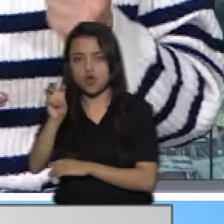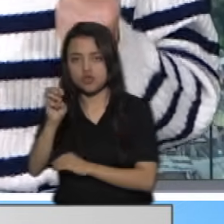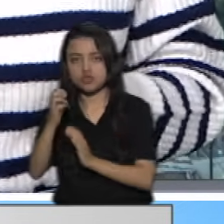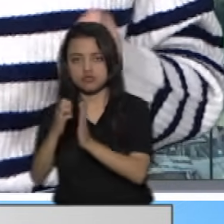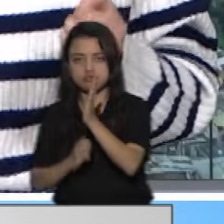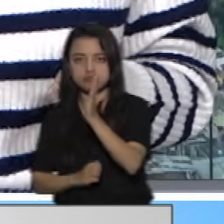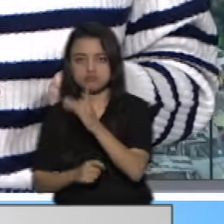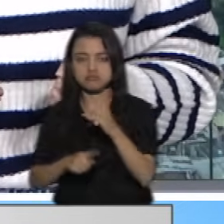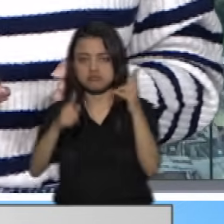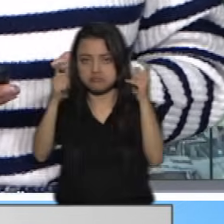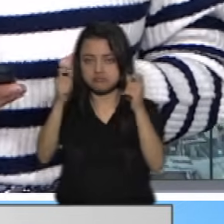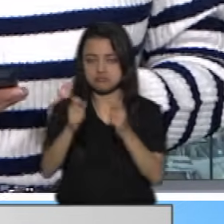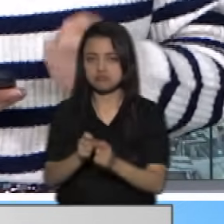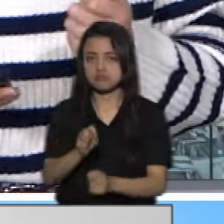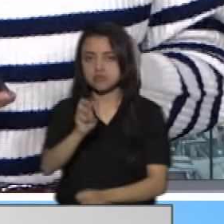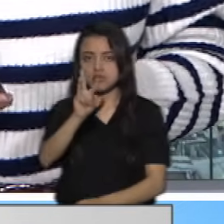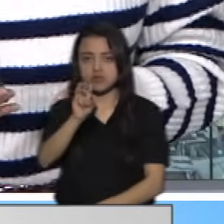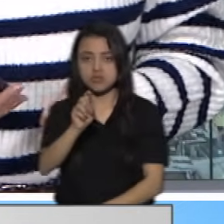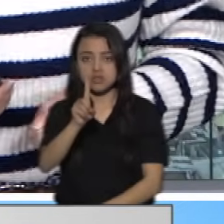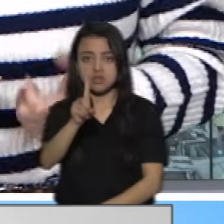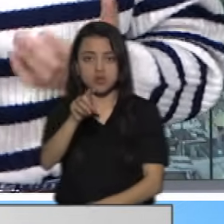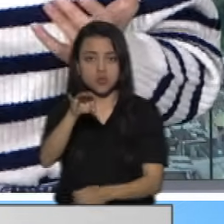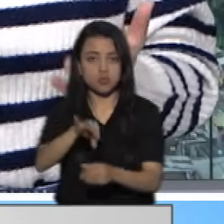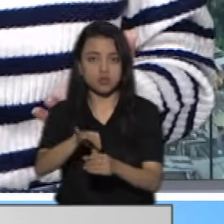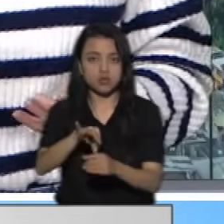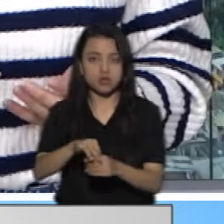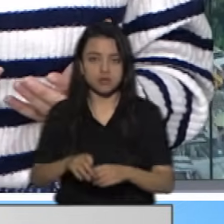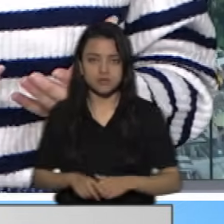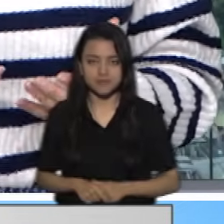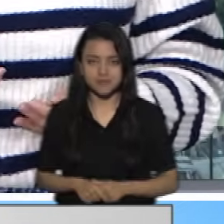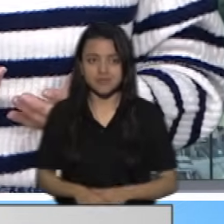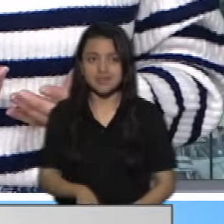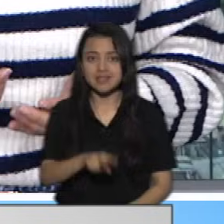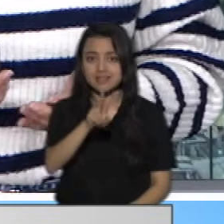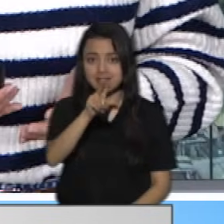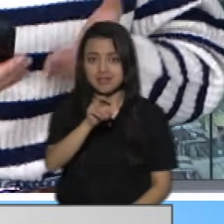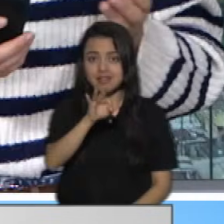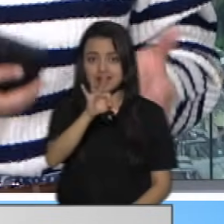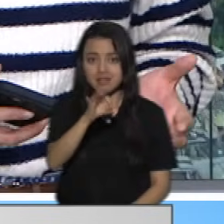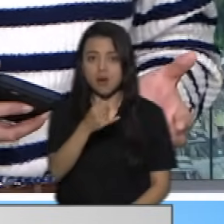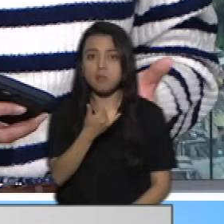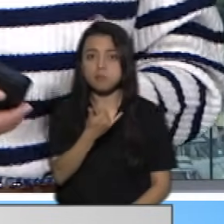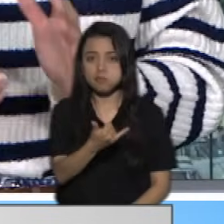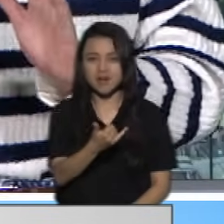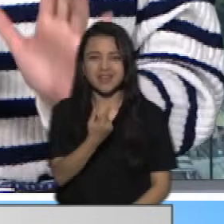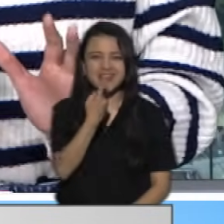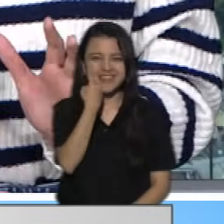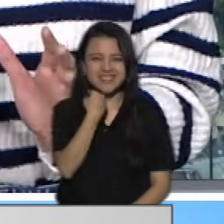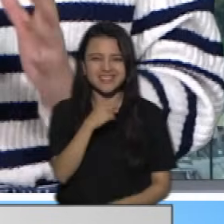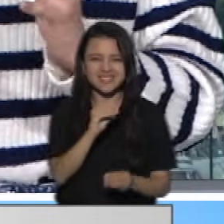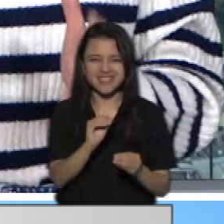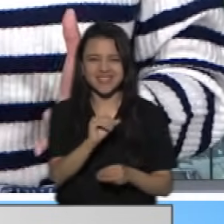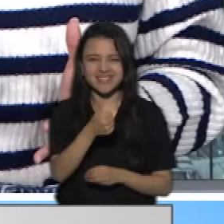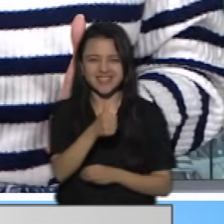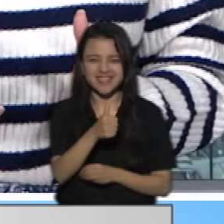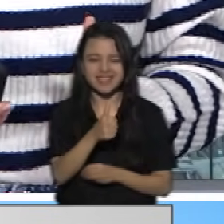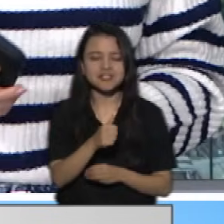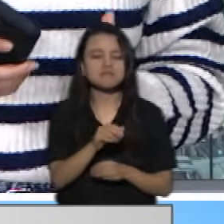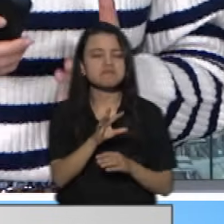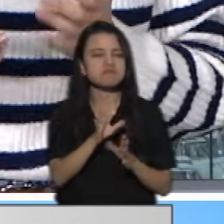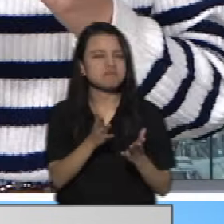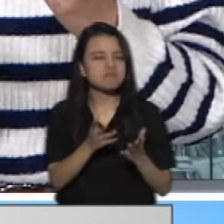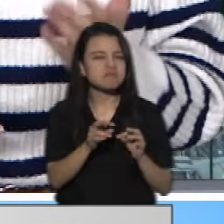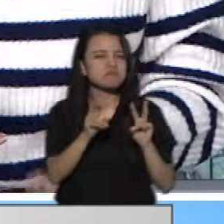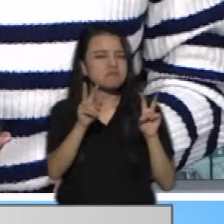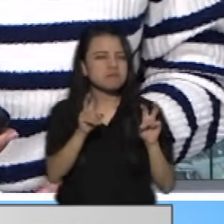de 81 artículos votados. Entre esos 73 artículos están los 10 de ayer, que hablan precisamente de